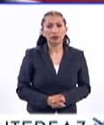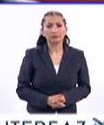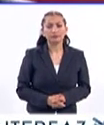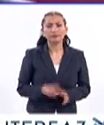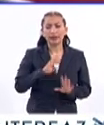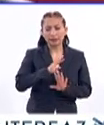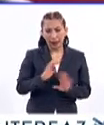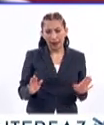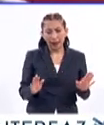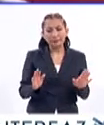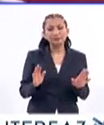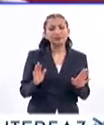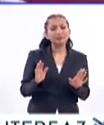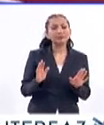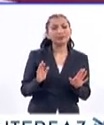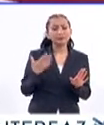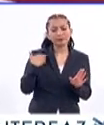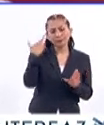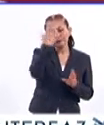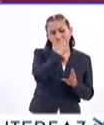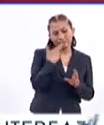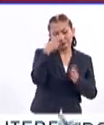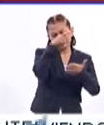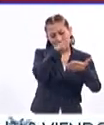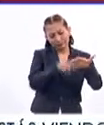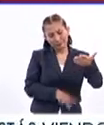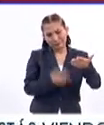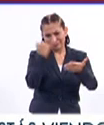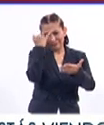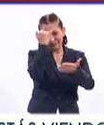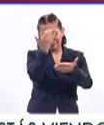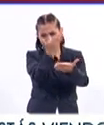Han revisado la iniciativa